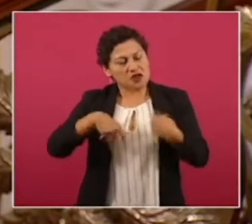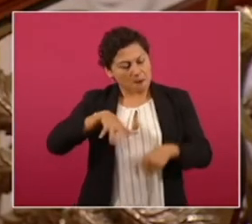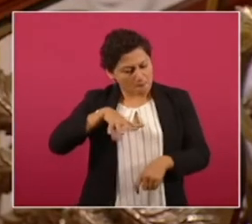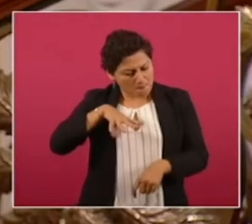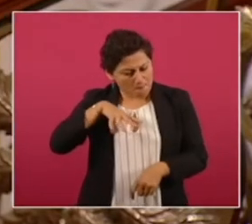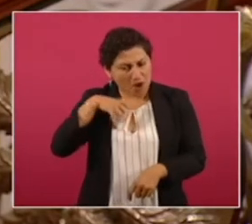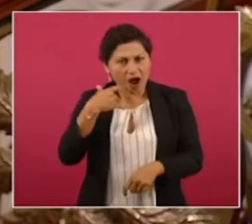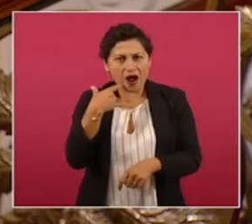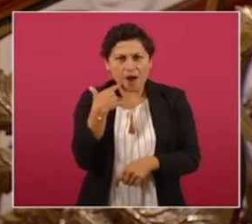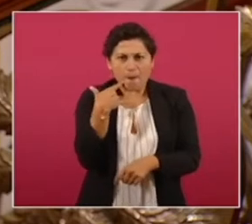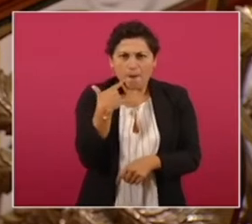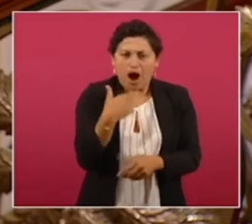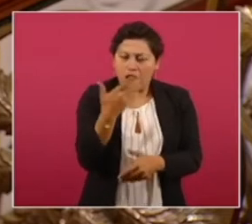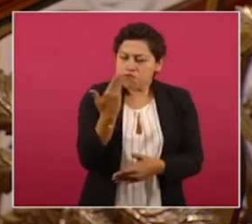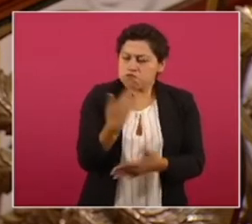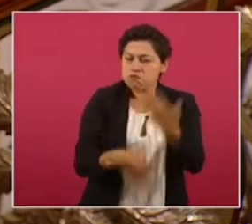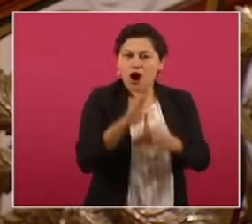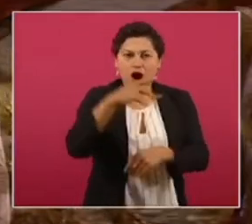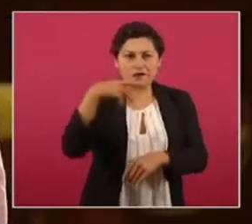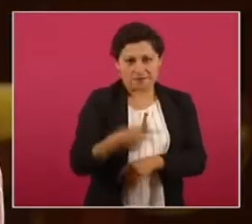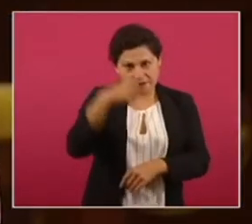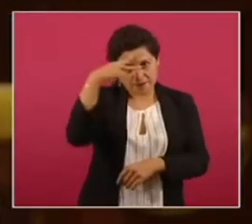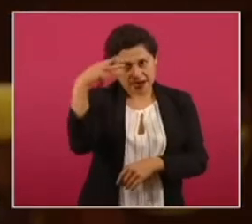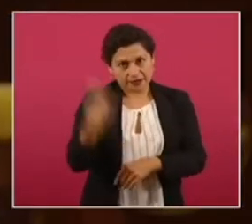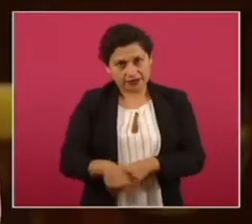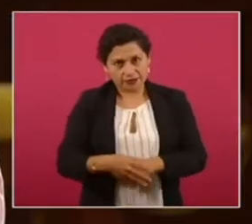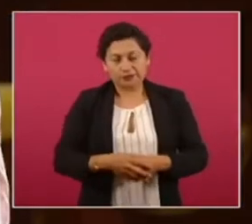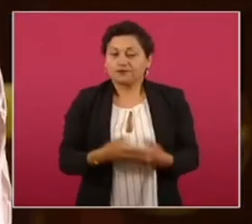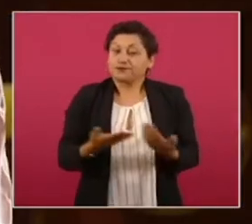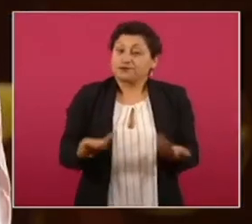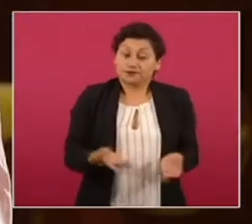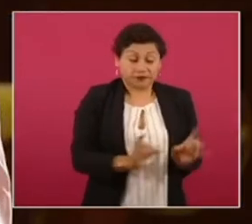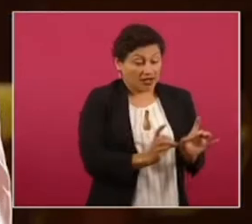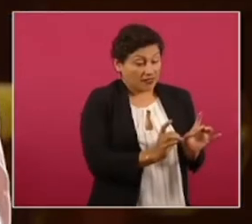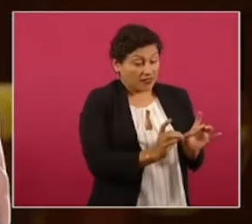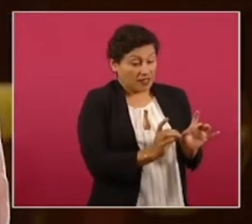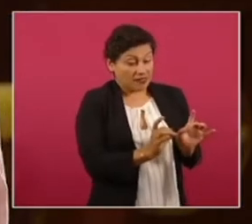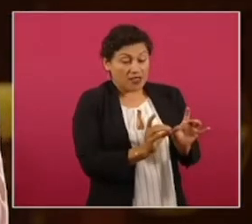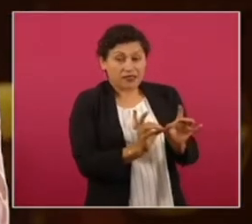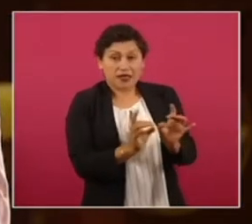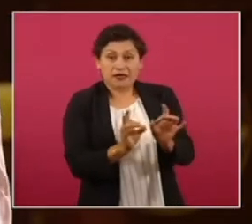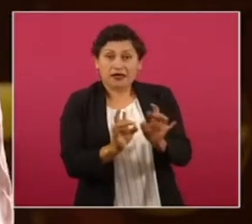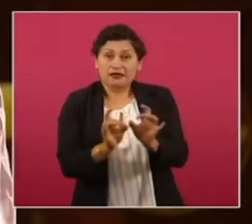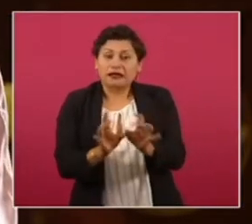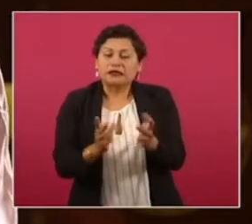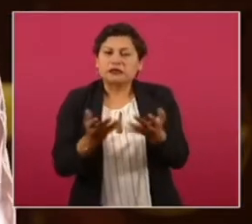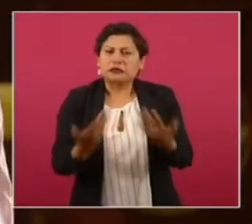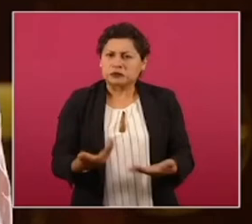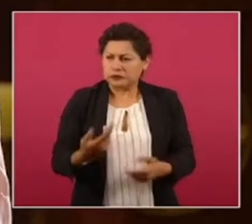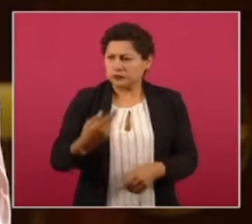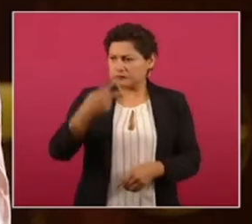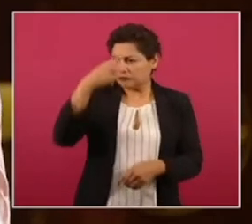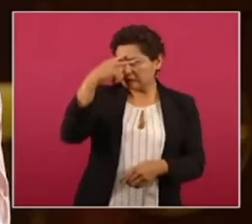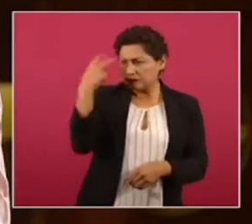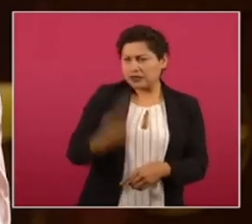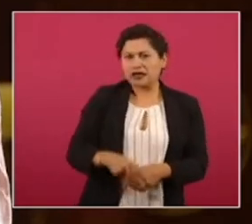país. Después de las tragedias, México se convenció de que su renacer debía ser